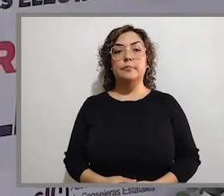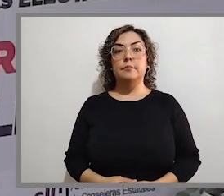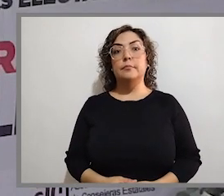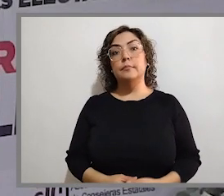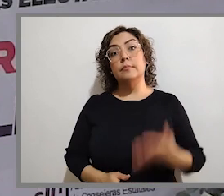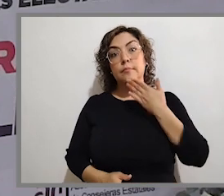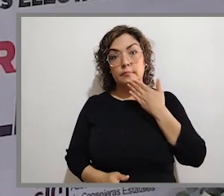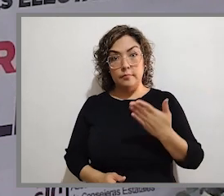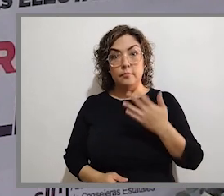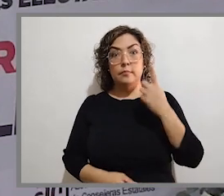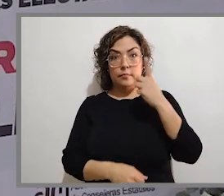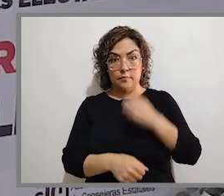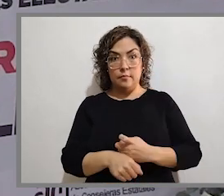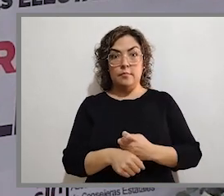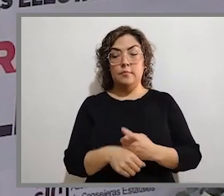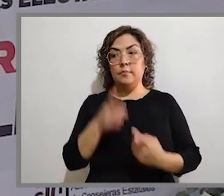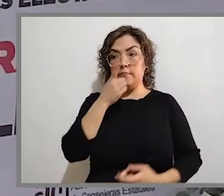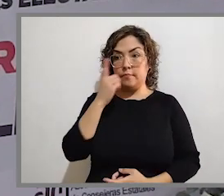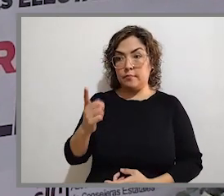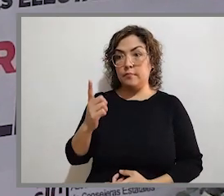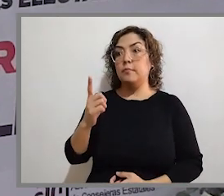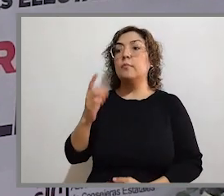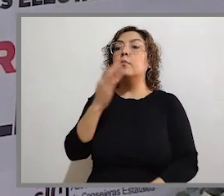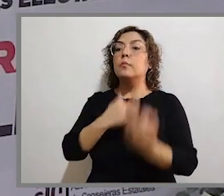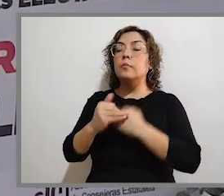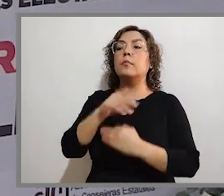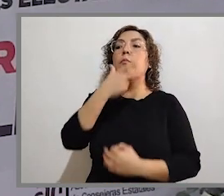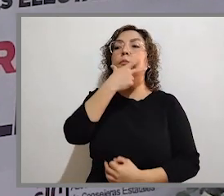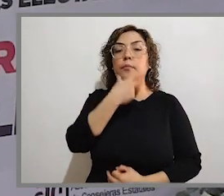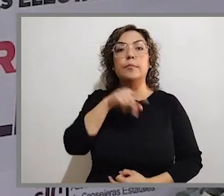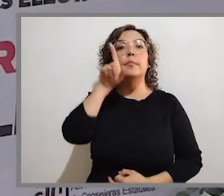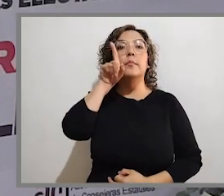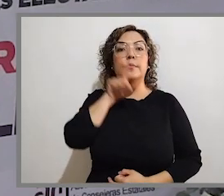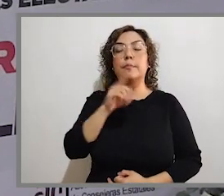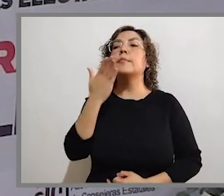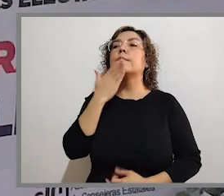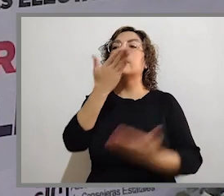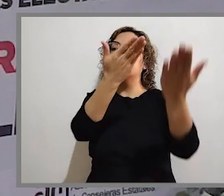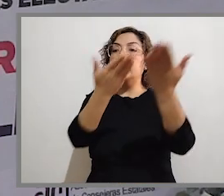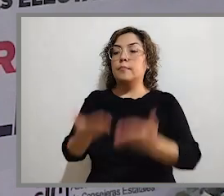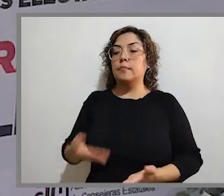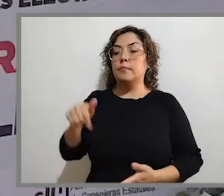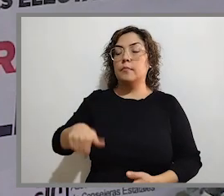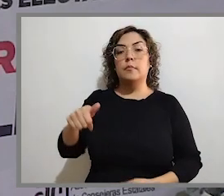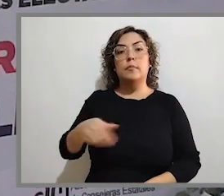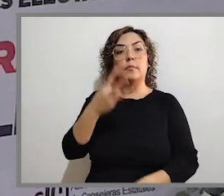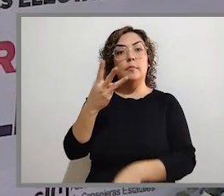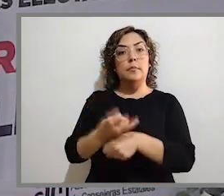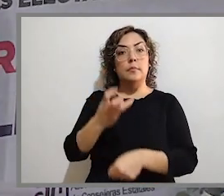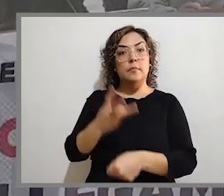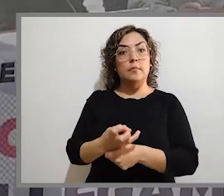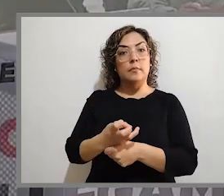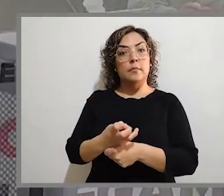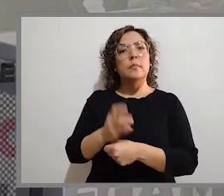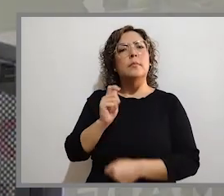primero que nada, bienvenidas, bienvenidos también quienes nos acompañan a esta tercera temporada de las